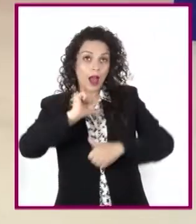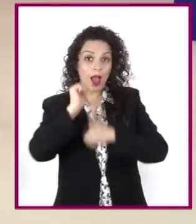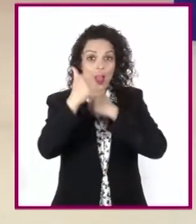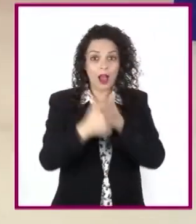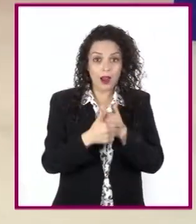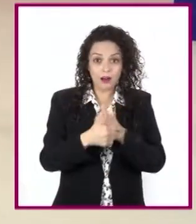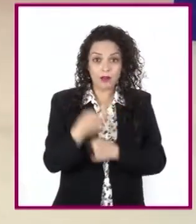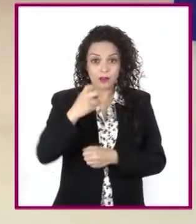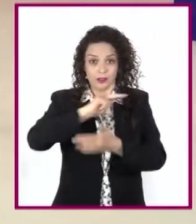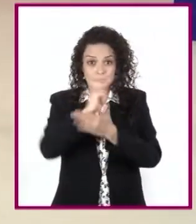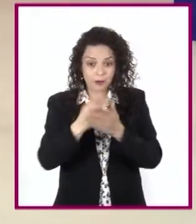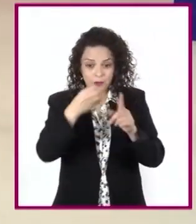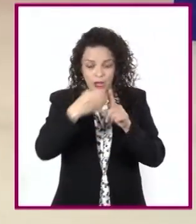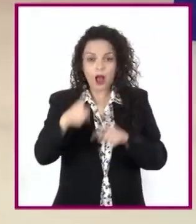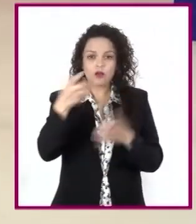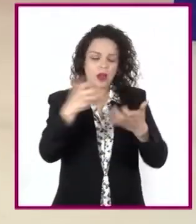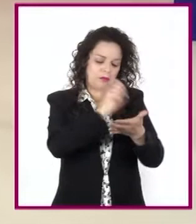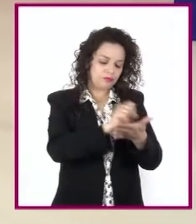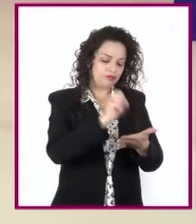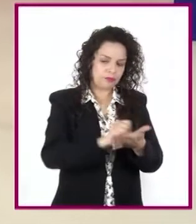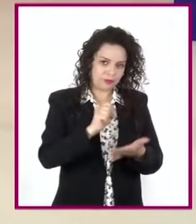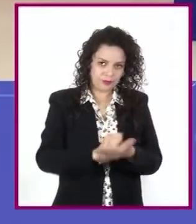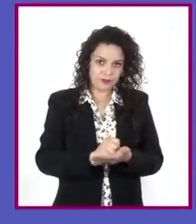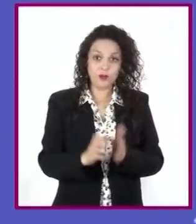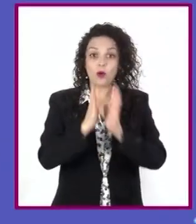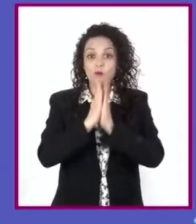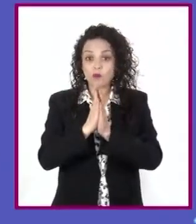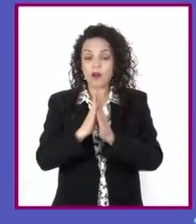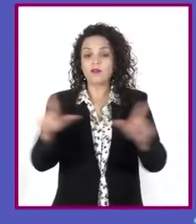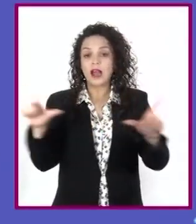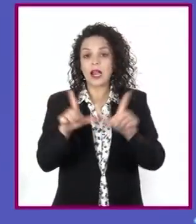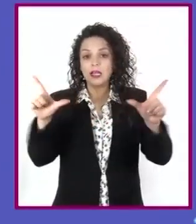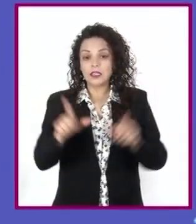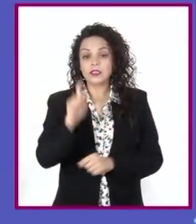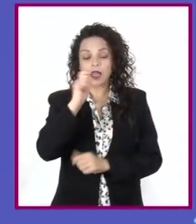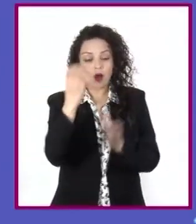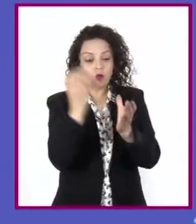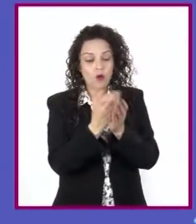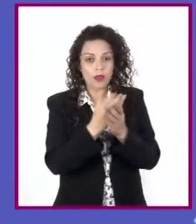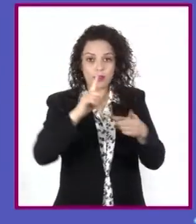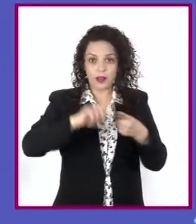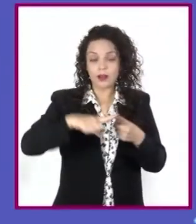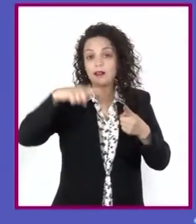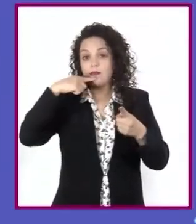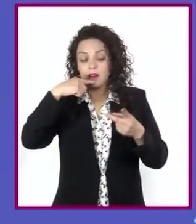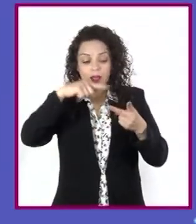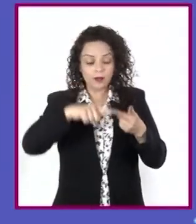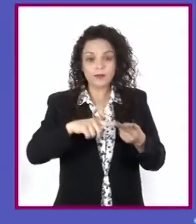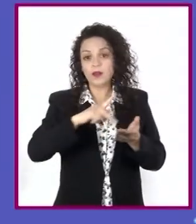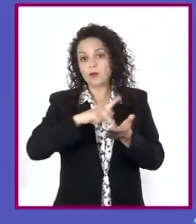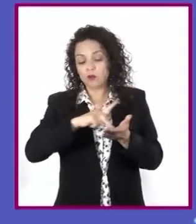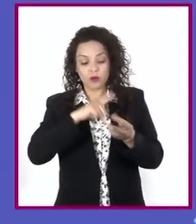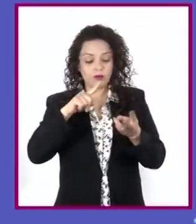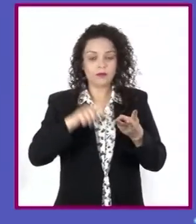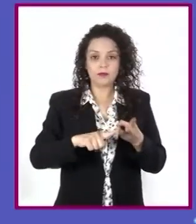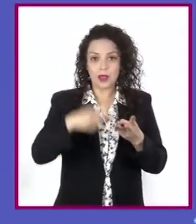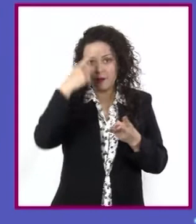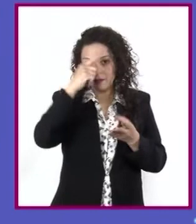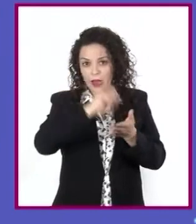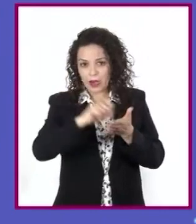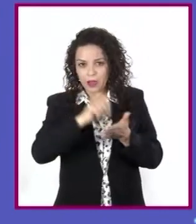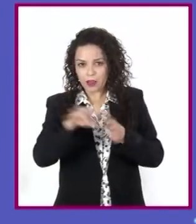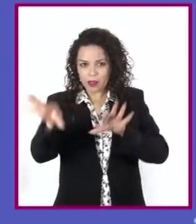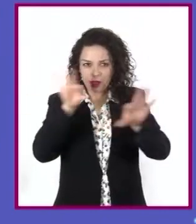de la sesión, por lo que les sugiero que tengan listo su cuaderno y un lápiz o pluma para que anoten lo más